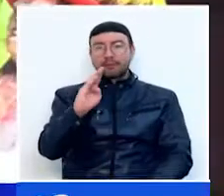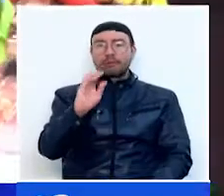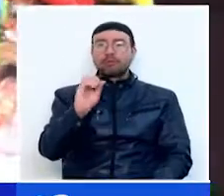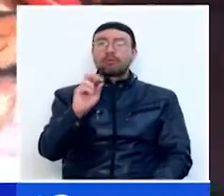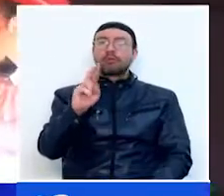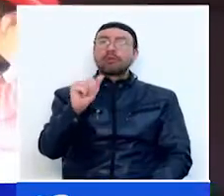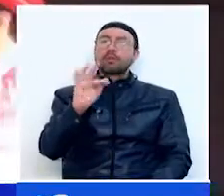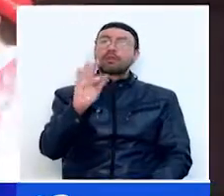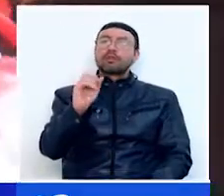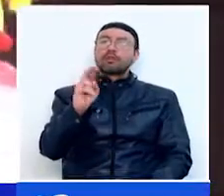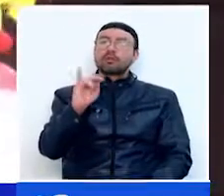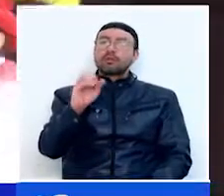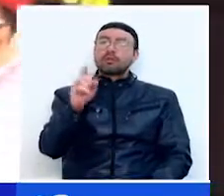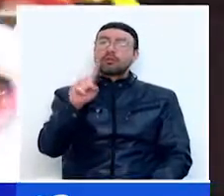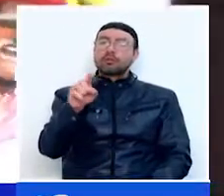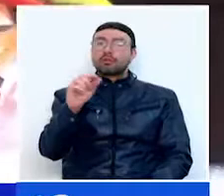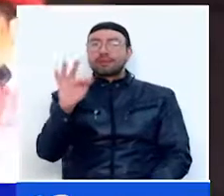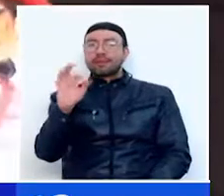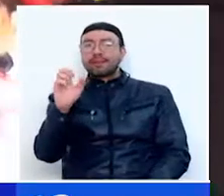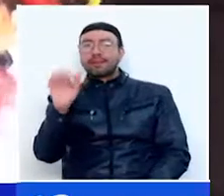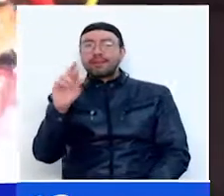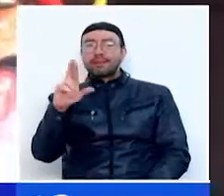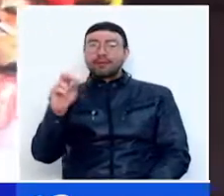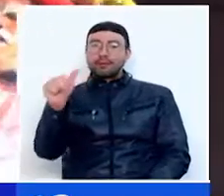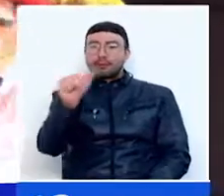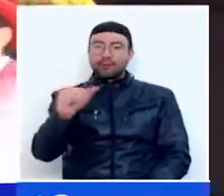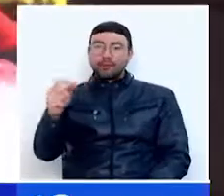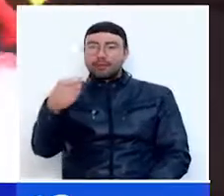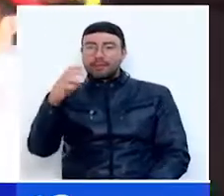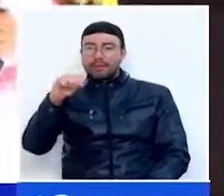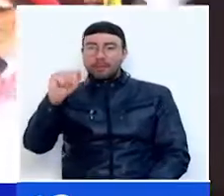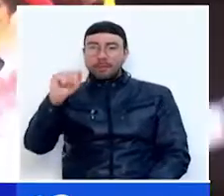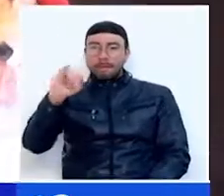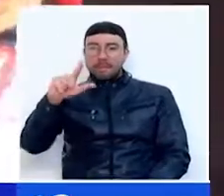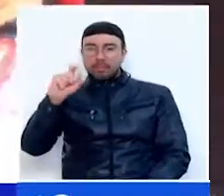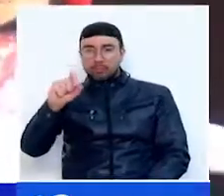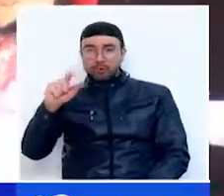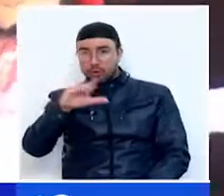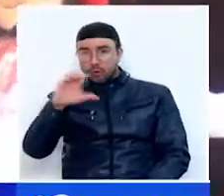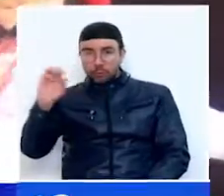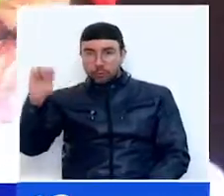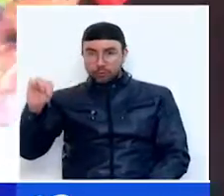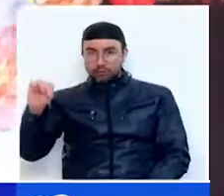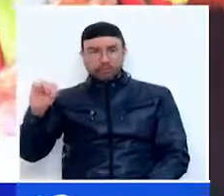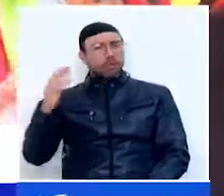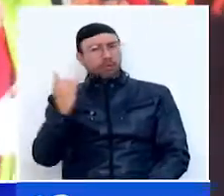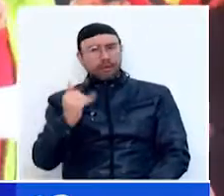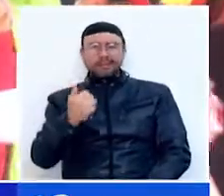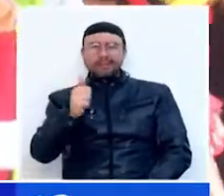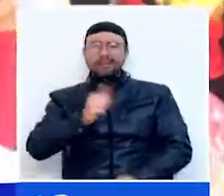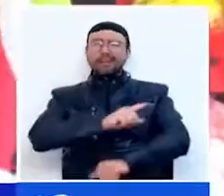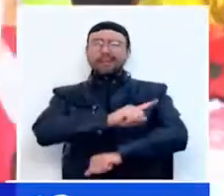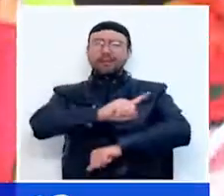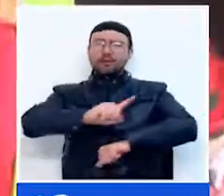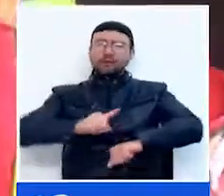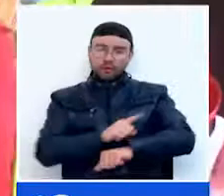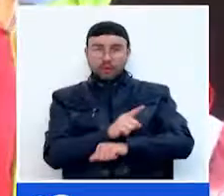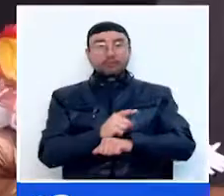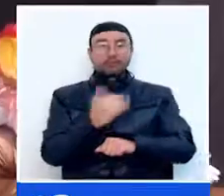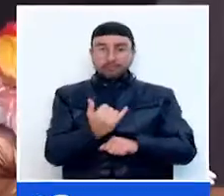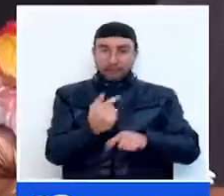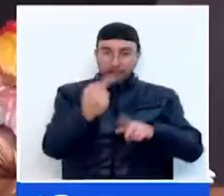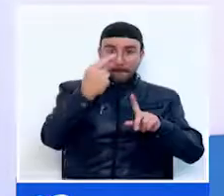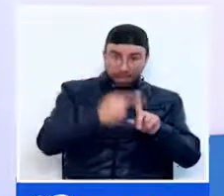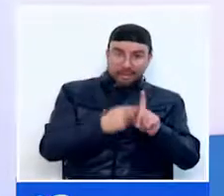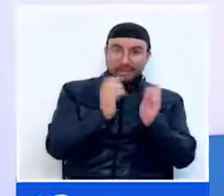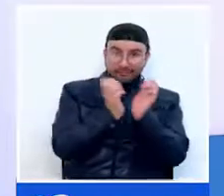laboratoriosteatro@gmail.com. Dicho espacio, apoyado por la Secretaría de Cultura de Pereira, tendrá una duración de 10 horas y se llevarán a cabo a lo largo del presente mes de